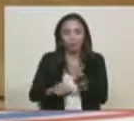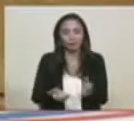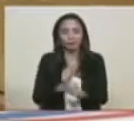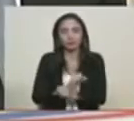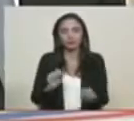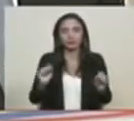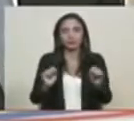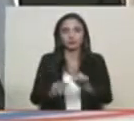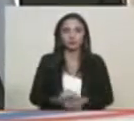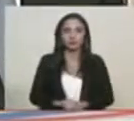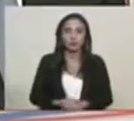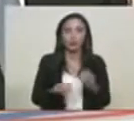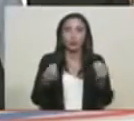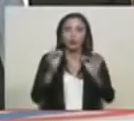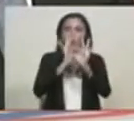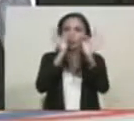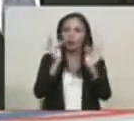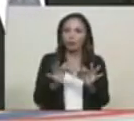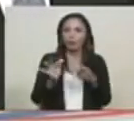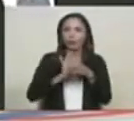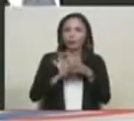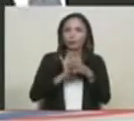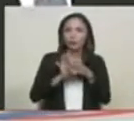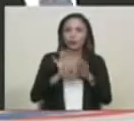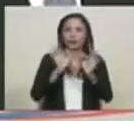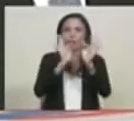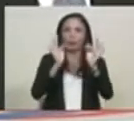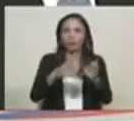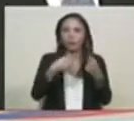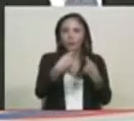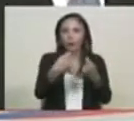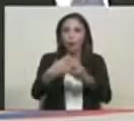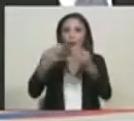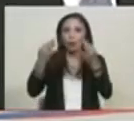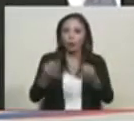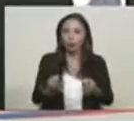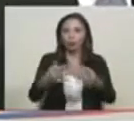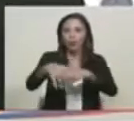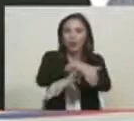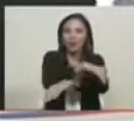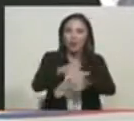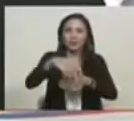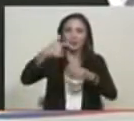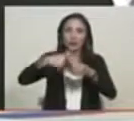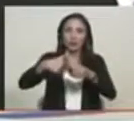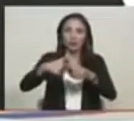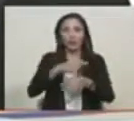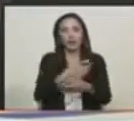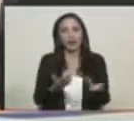y quiero establecer un mecanismo donde el precio de la gasolina en la calle